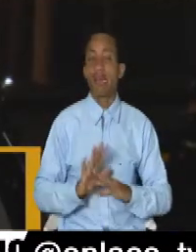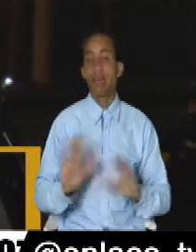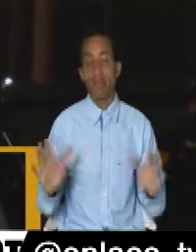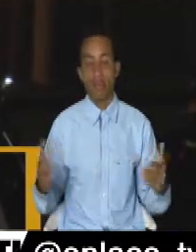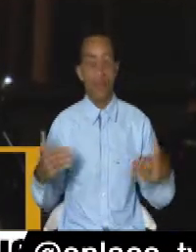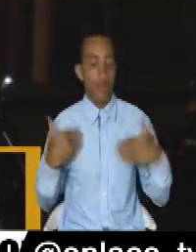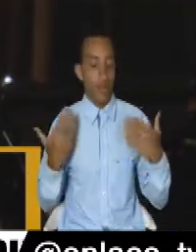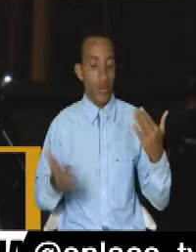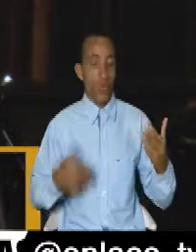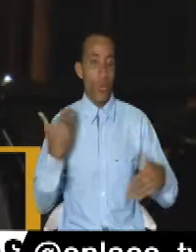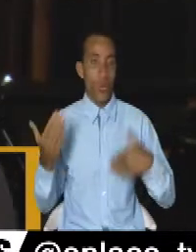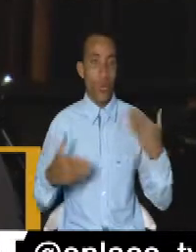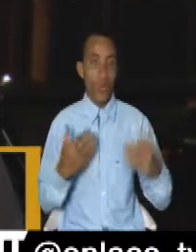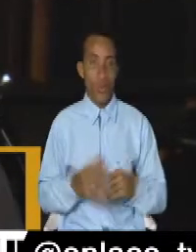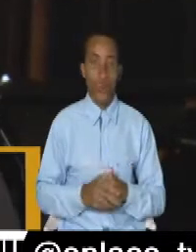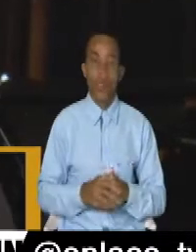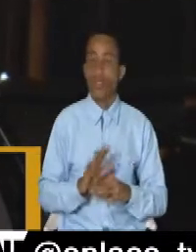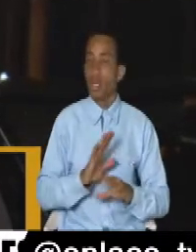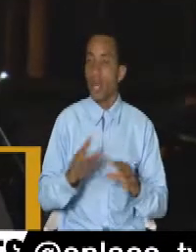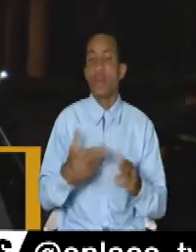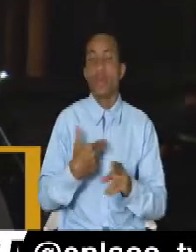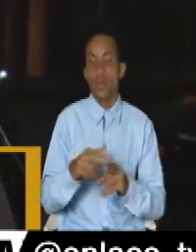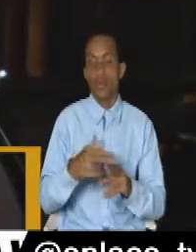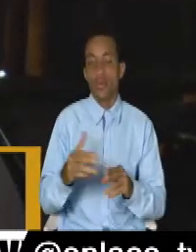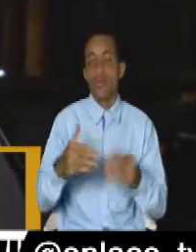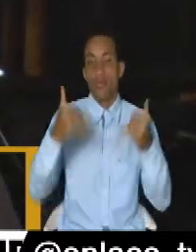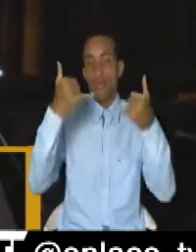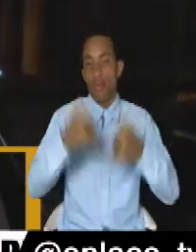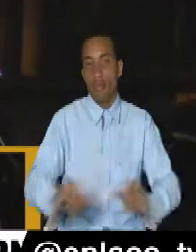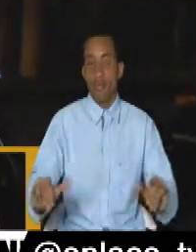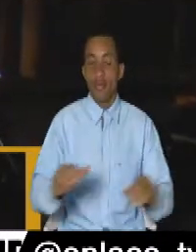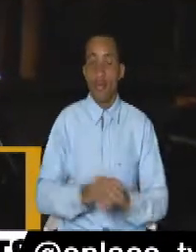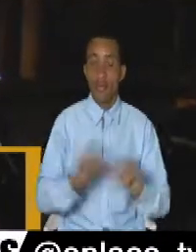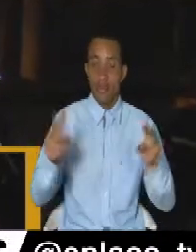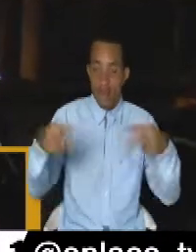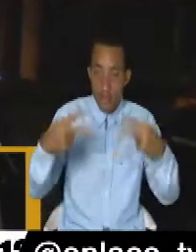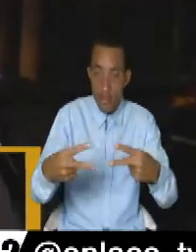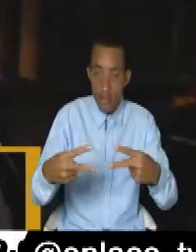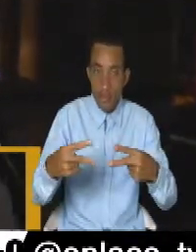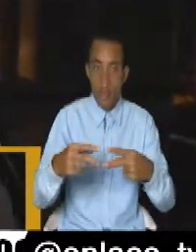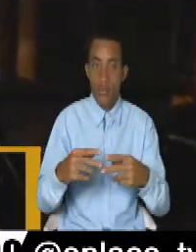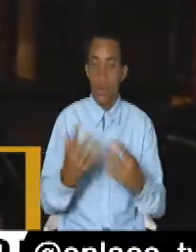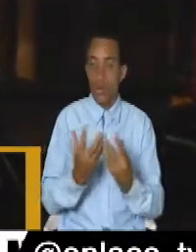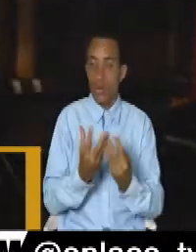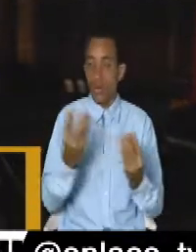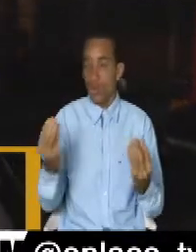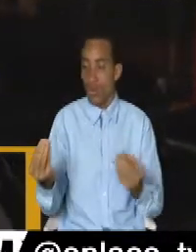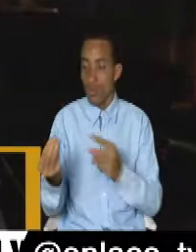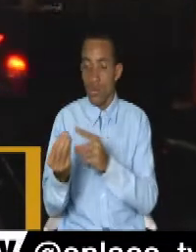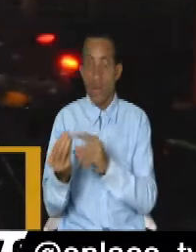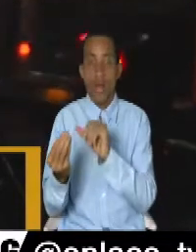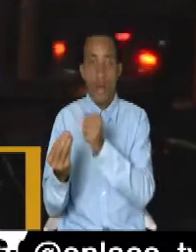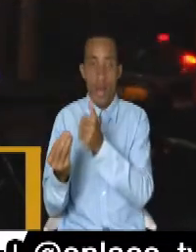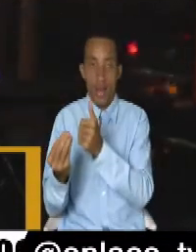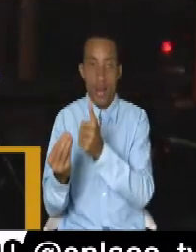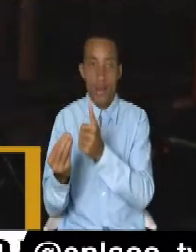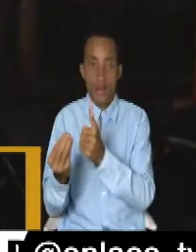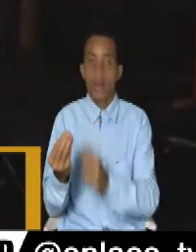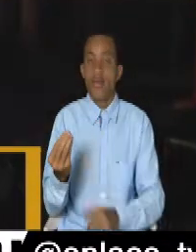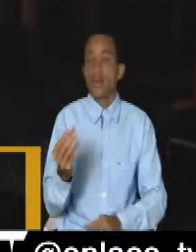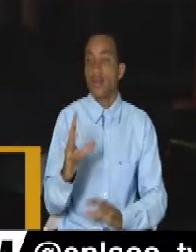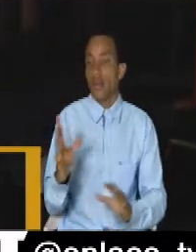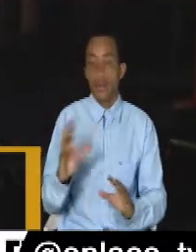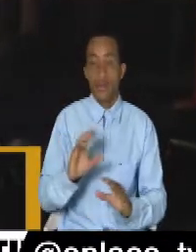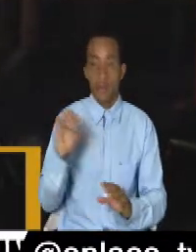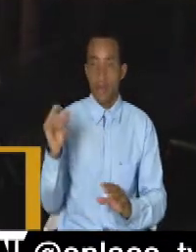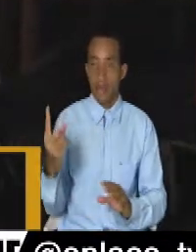pues estamos ya finalizando la fase clasificatoria. Ya el grupo A, que tenía 10 equipos quedó nivelado, donde quedó de primero el